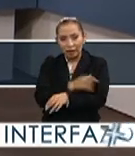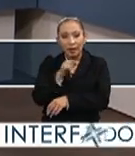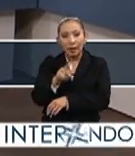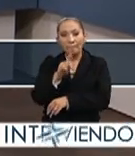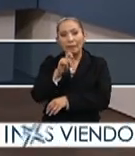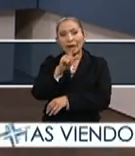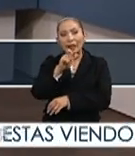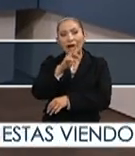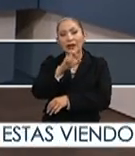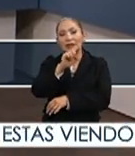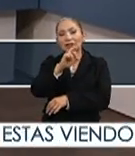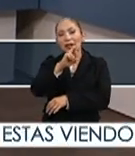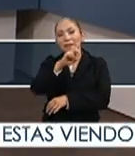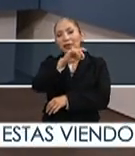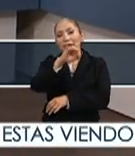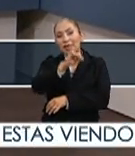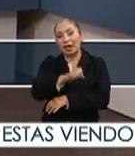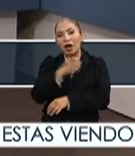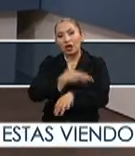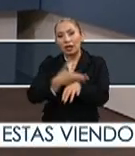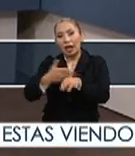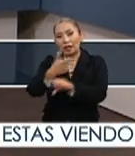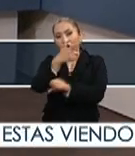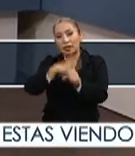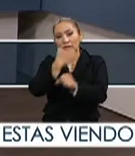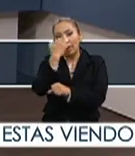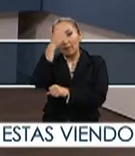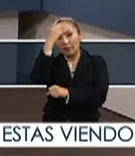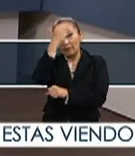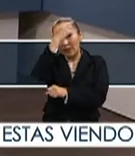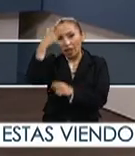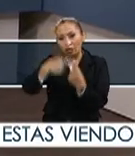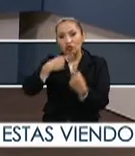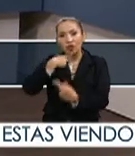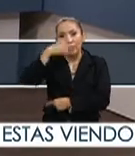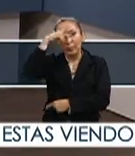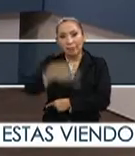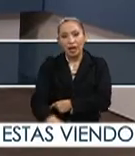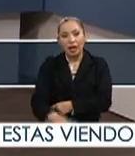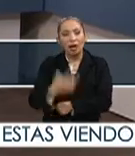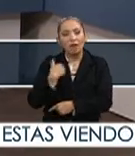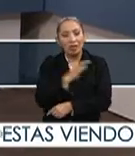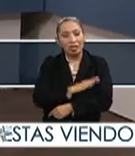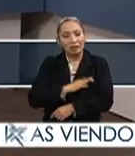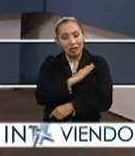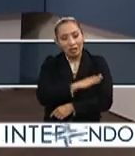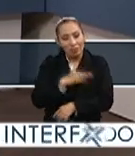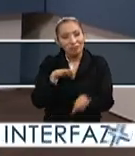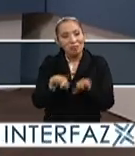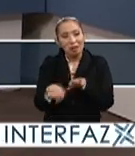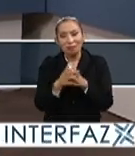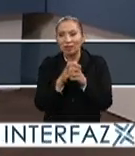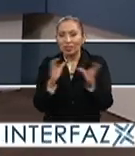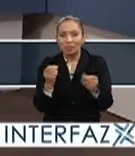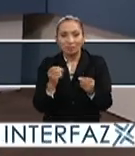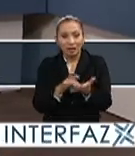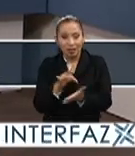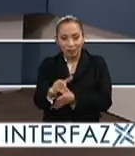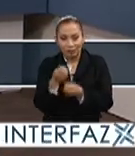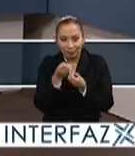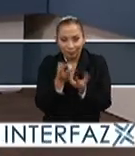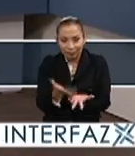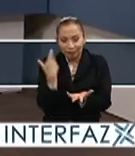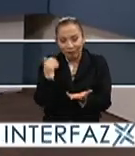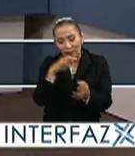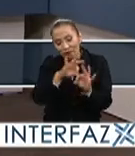Pilar Servitje de Mariscal, coordinadora nacional de la Escuela de Enfermería de la Cruz Roja Mexicana. Felicidades, gran labor. Muchísimas gracias por compartirnos